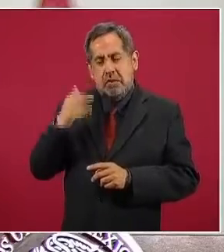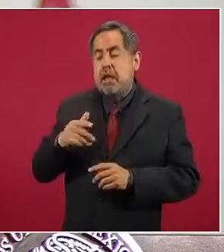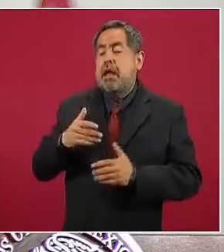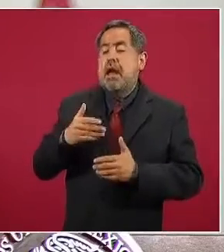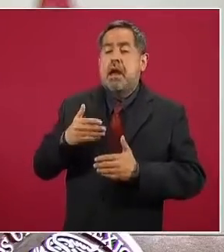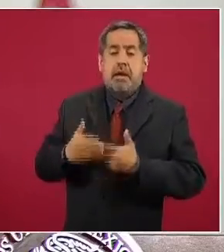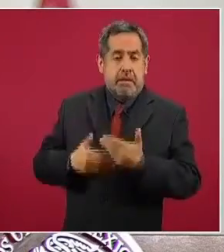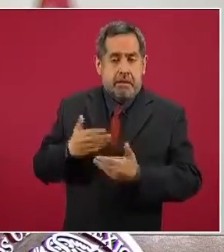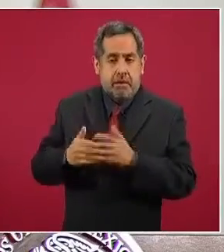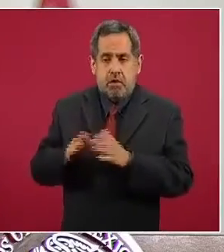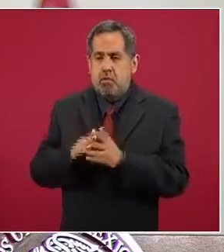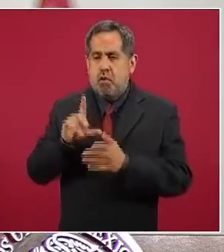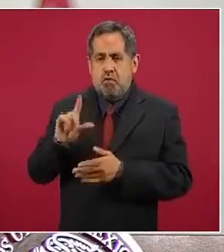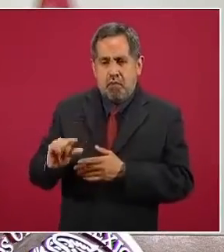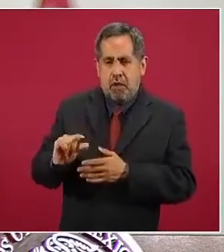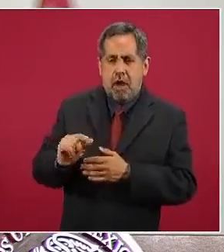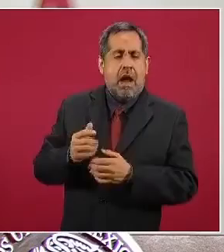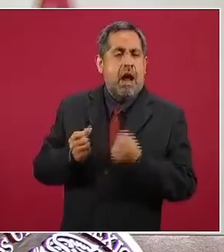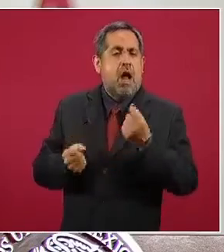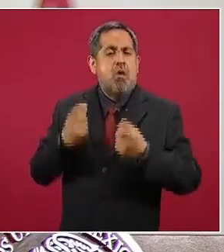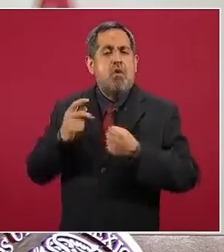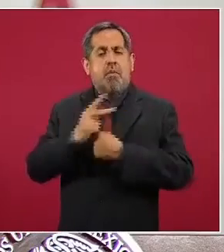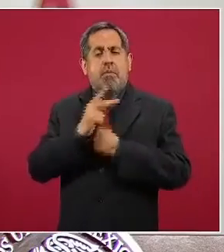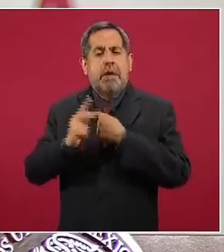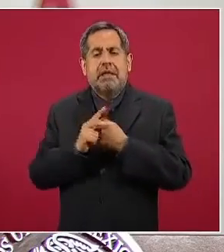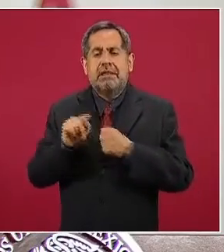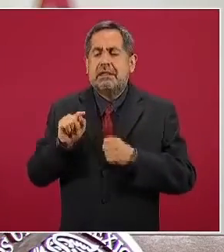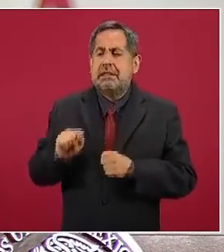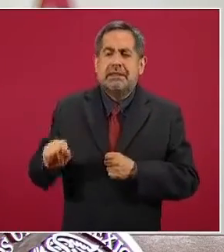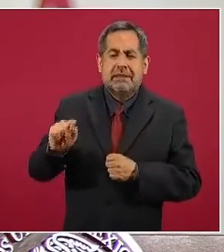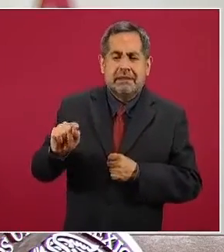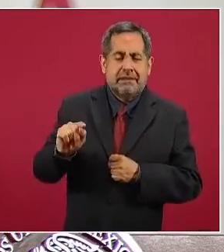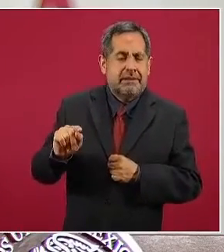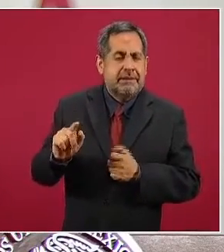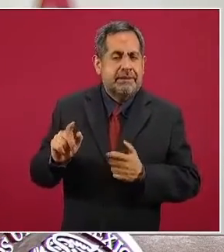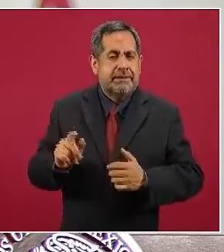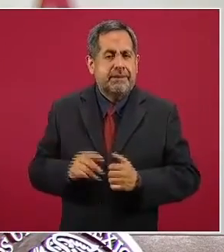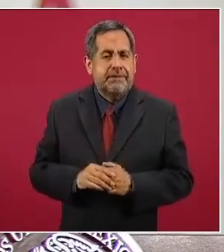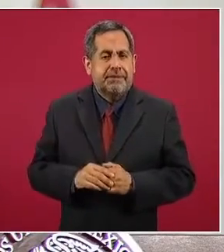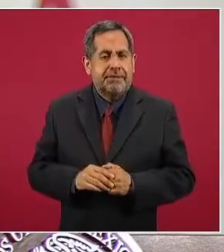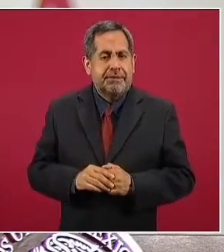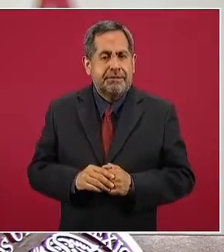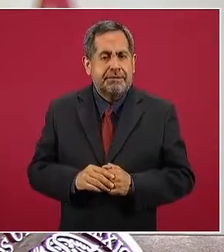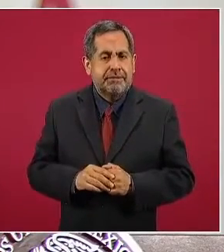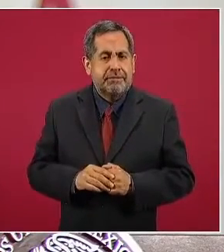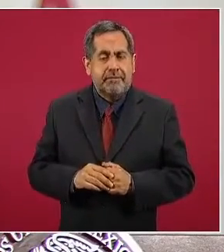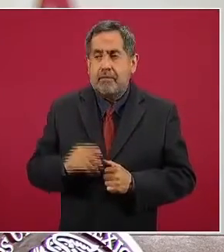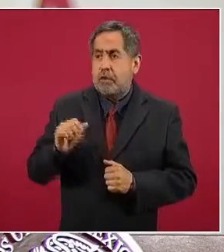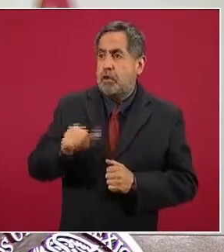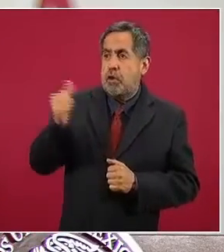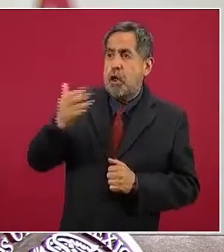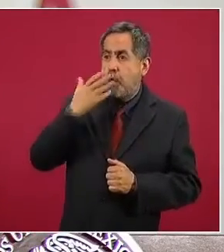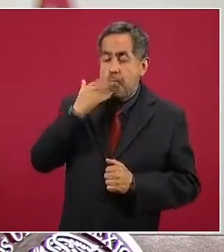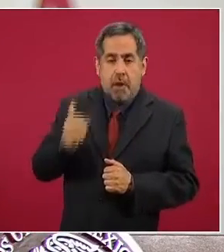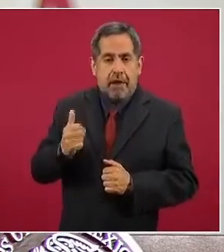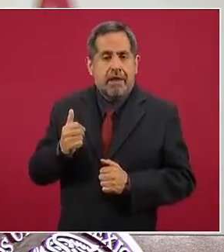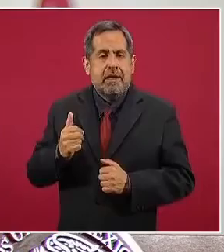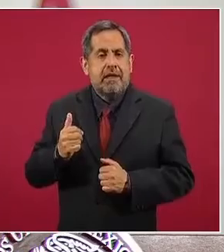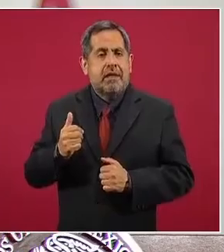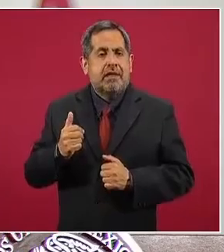la práctica solamente a los países con los que nosotros no tenemos tratados de libre